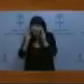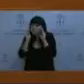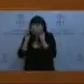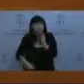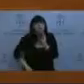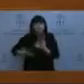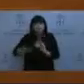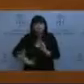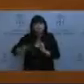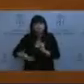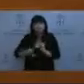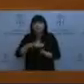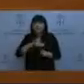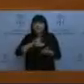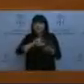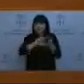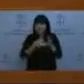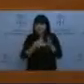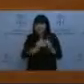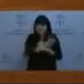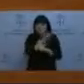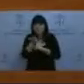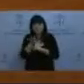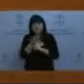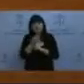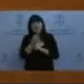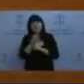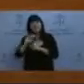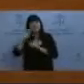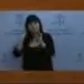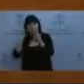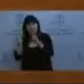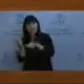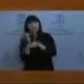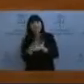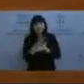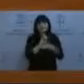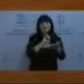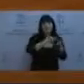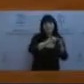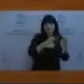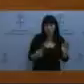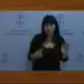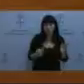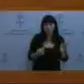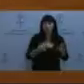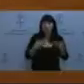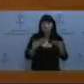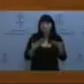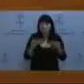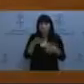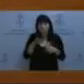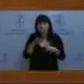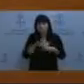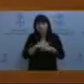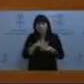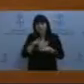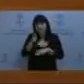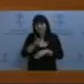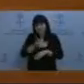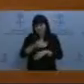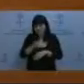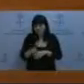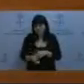por encima de la tecnología ¿Por qué? Porque tras la tecnología hay humanos Que no están formados Tecnológicamente Difícilmente le podrá sacar todo el rendimiento Son el principal